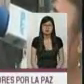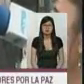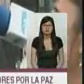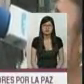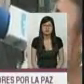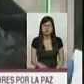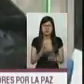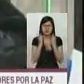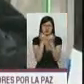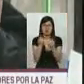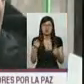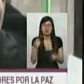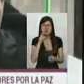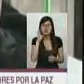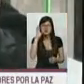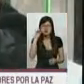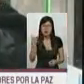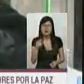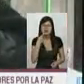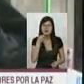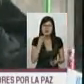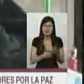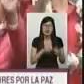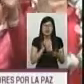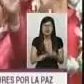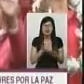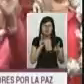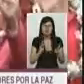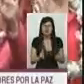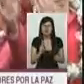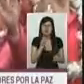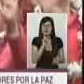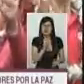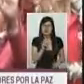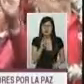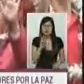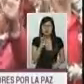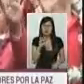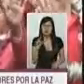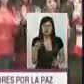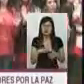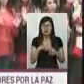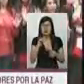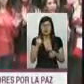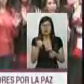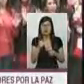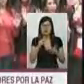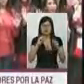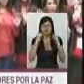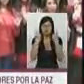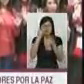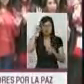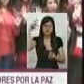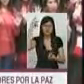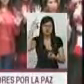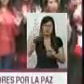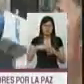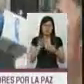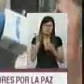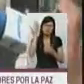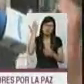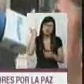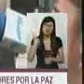asambleísta departamental Gustavo Torrico señala que estos candidatos son reciclados de otros partidos políticos de derecha del